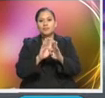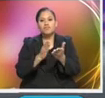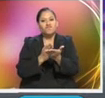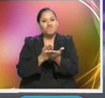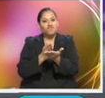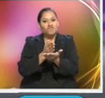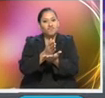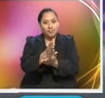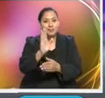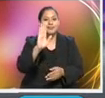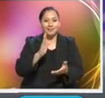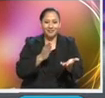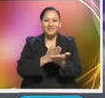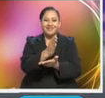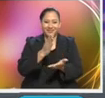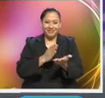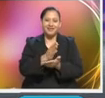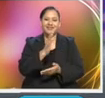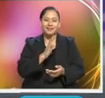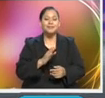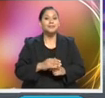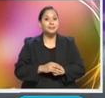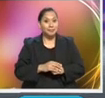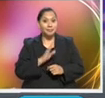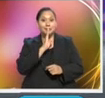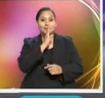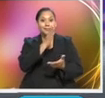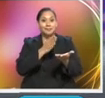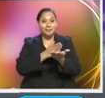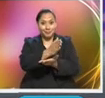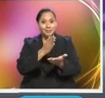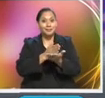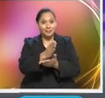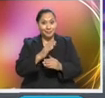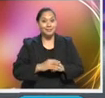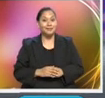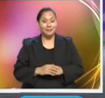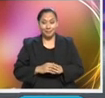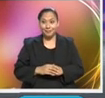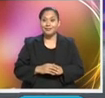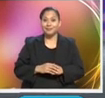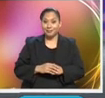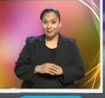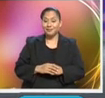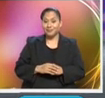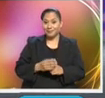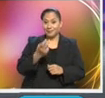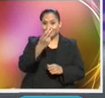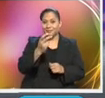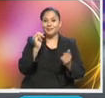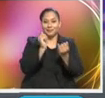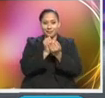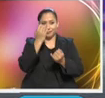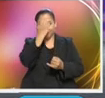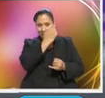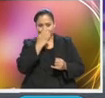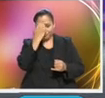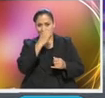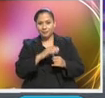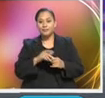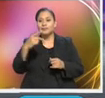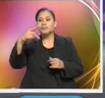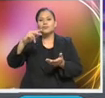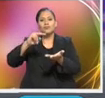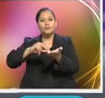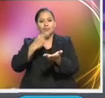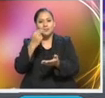invasivas, metiches podríamos decir, ¿no? Entonces... disruptivas. Exactamente. Muy bien. Vamos a ver también que en su firma